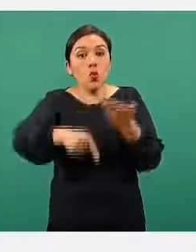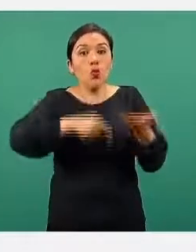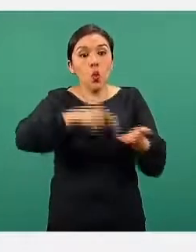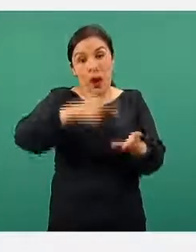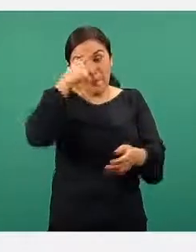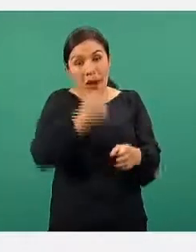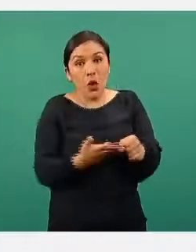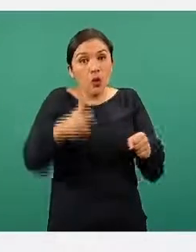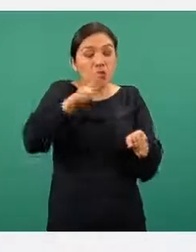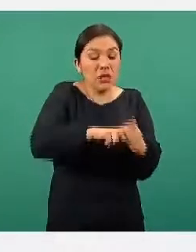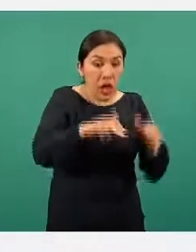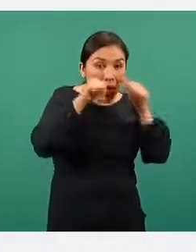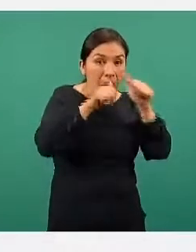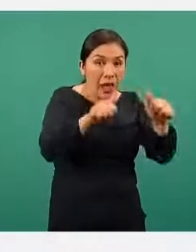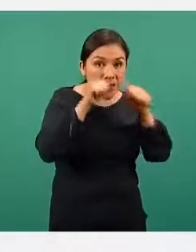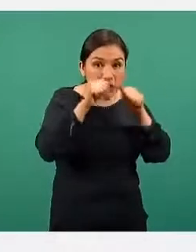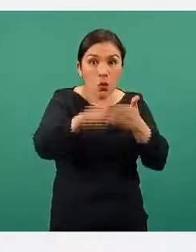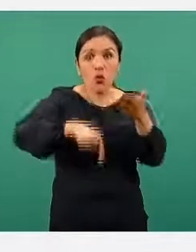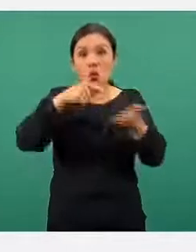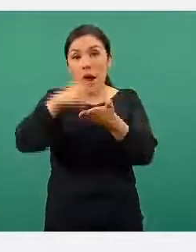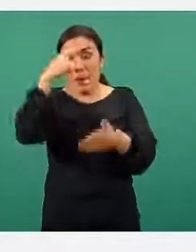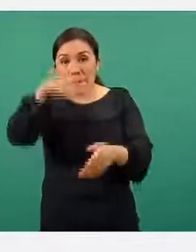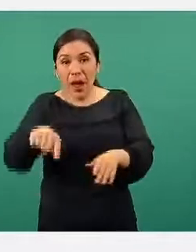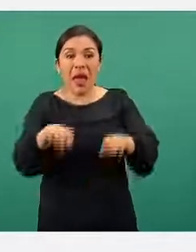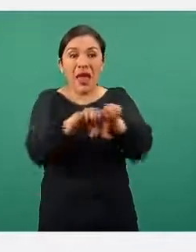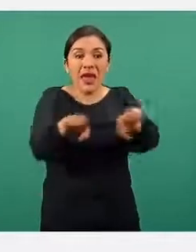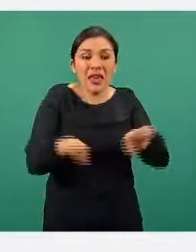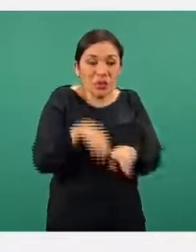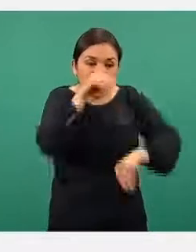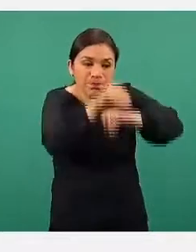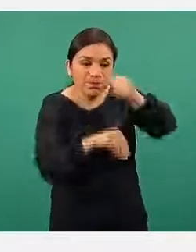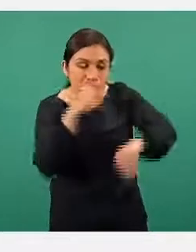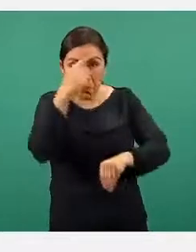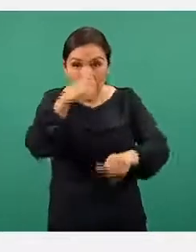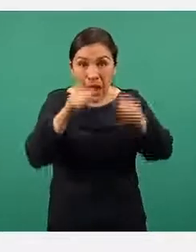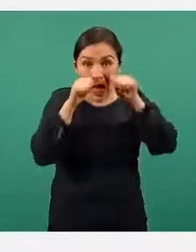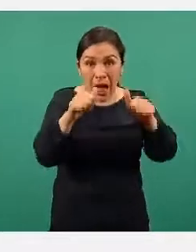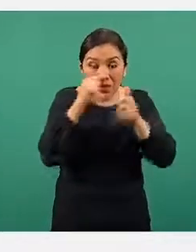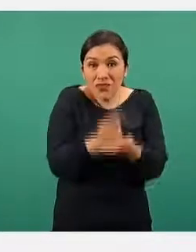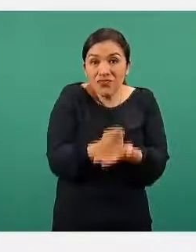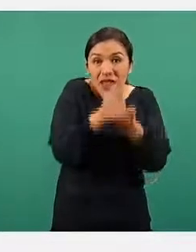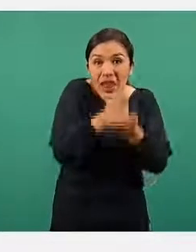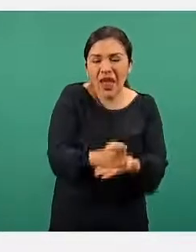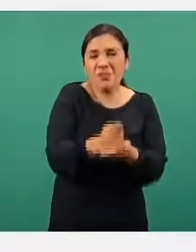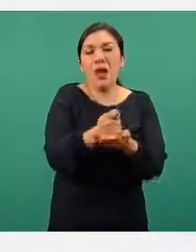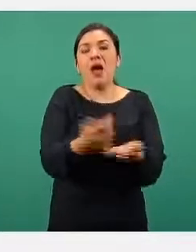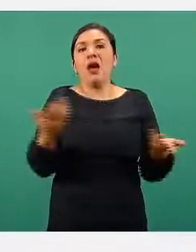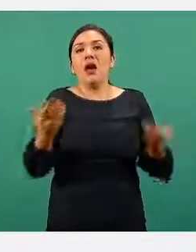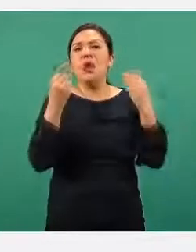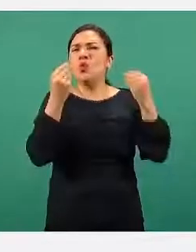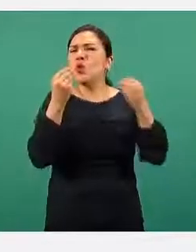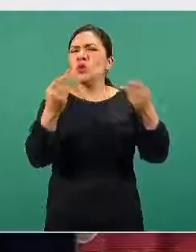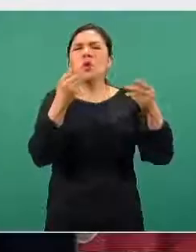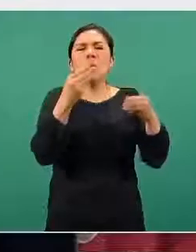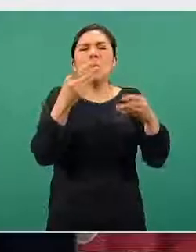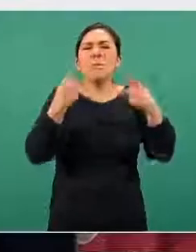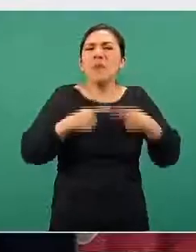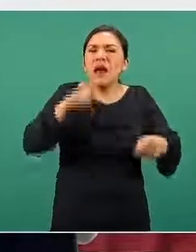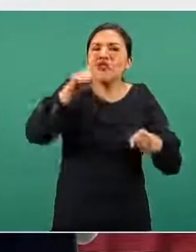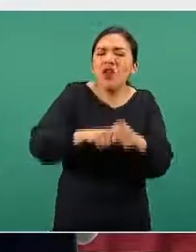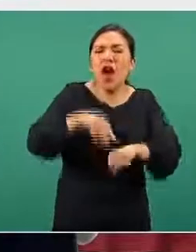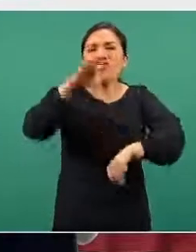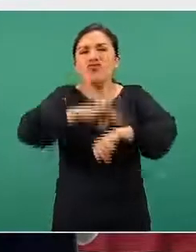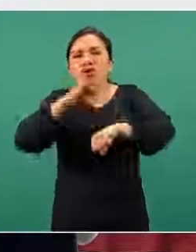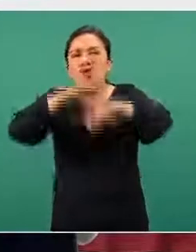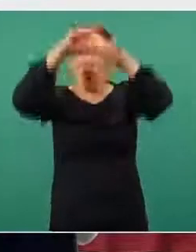hospitalarios, con unidades de terapia intensivas equipadas, con un ejército de recursos humanos formados por médicos